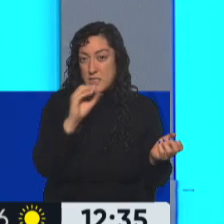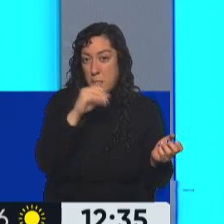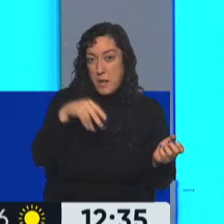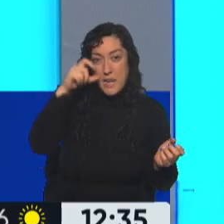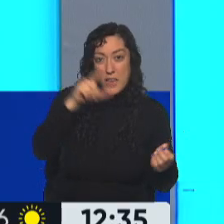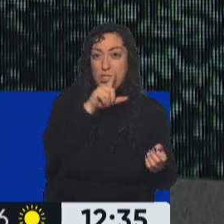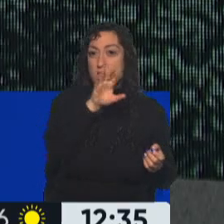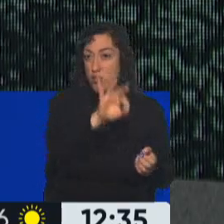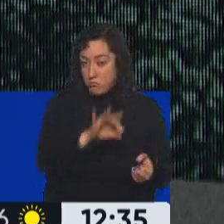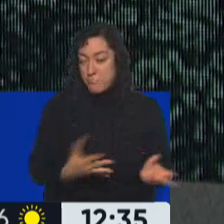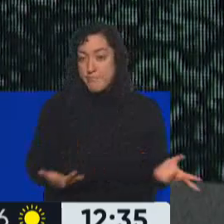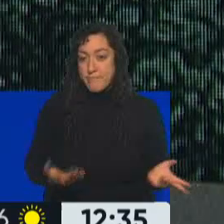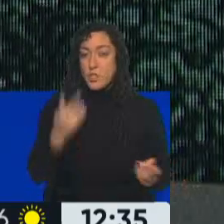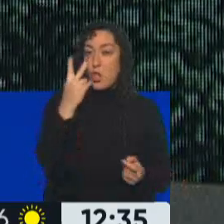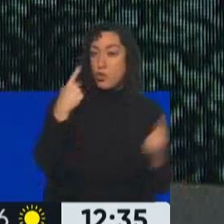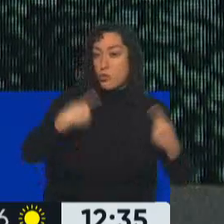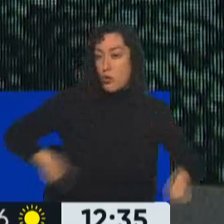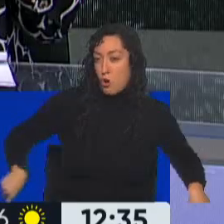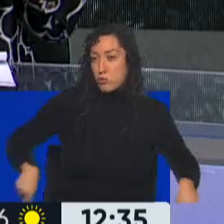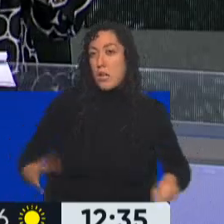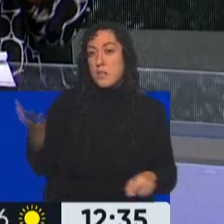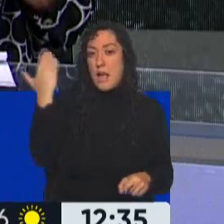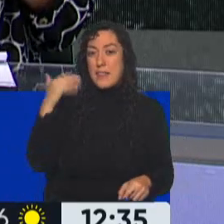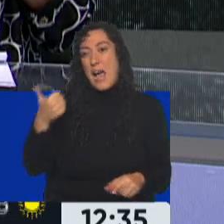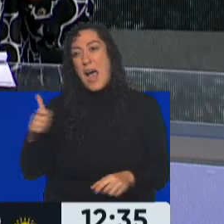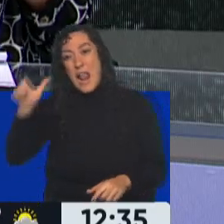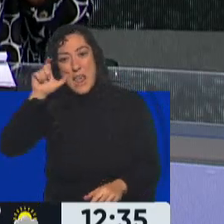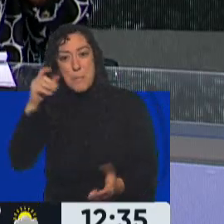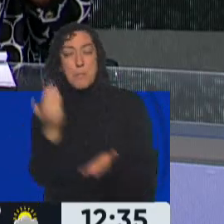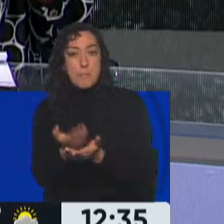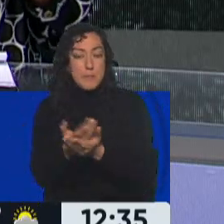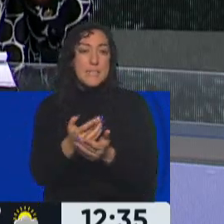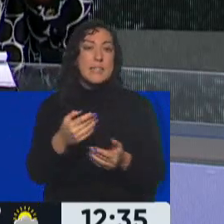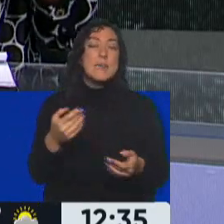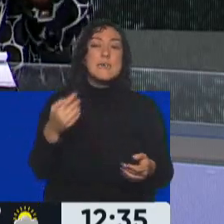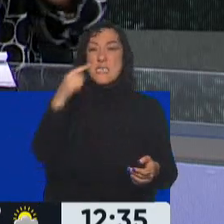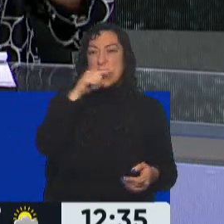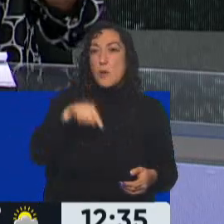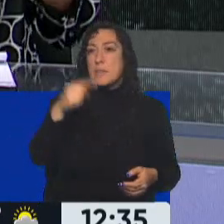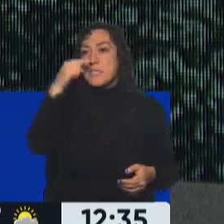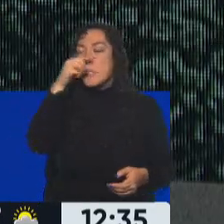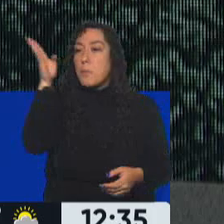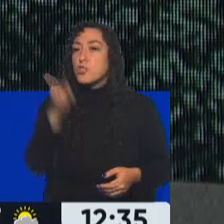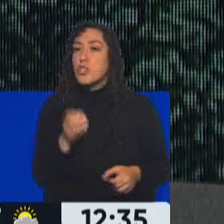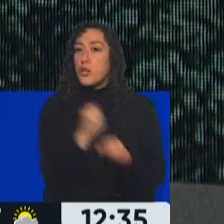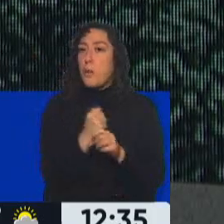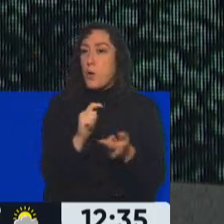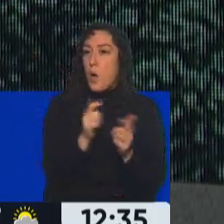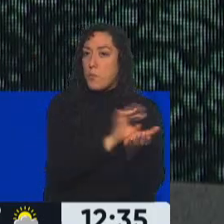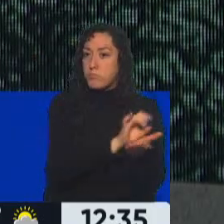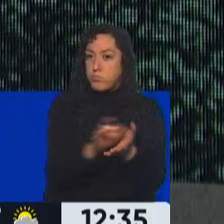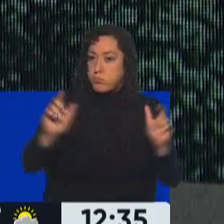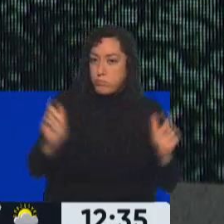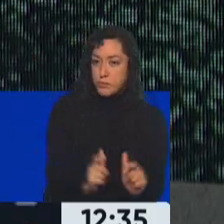y tomando lo que vos decís, dos cosas respecto a lo que planteaba recién Ale. Sí. El tema del desempleo del 7,7%. Básicamente fue en sectores de asalariados del